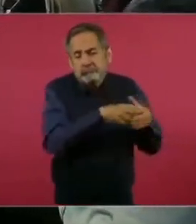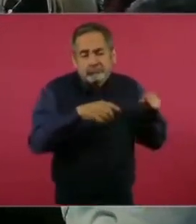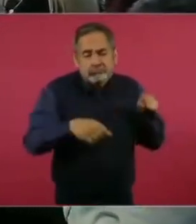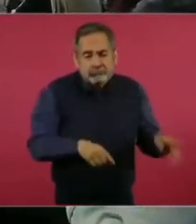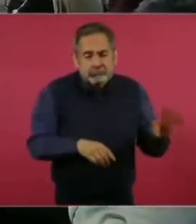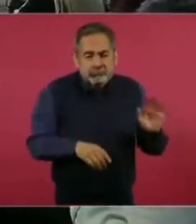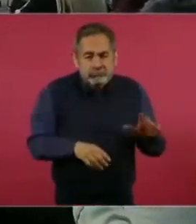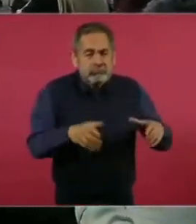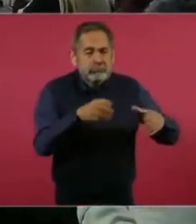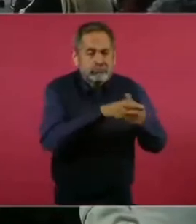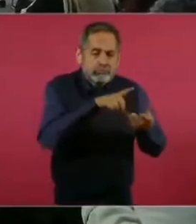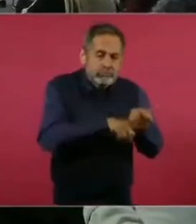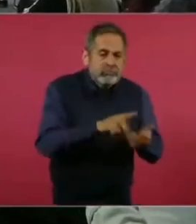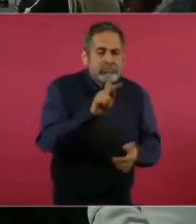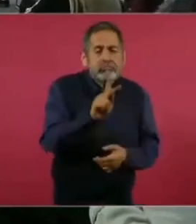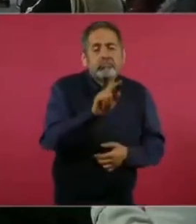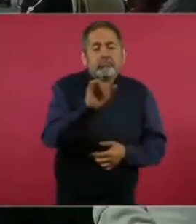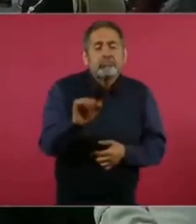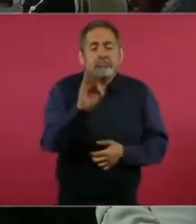en el Poder Judicial.